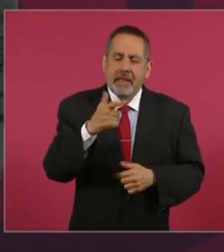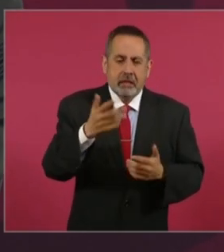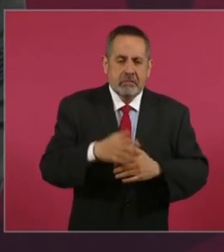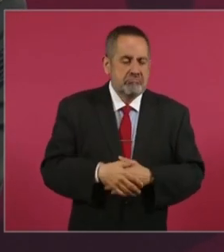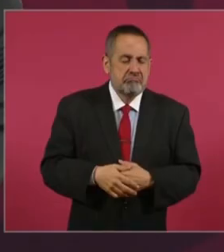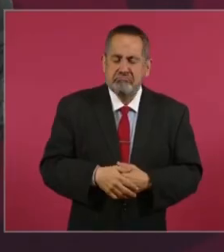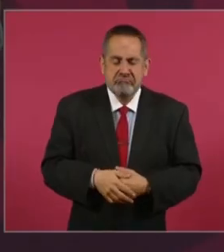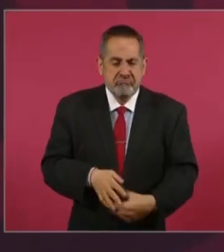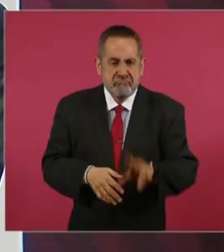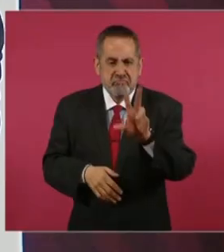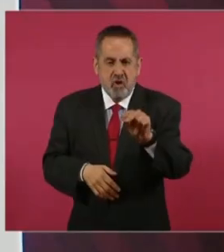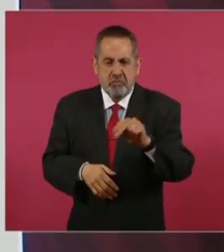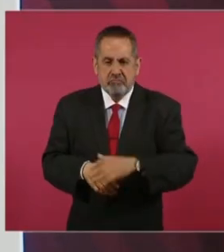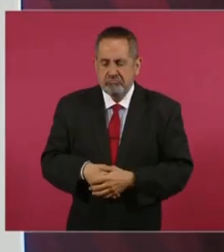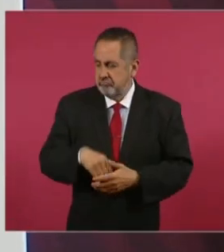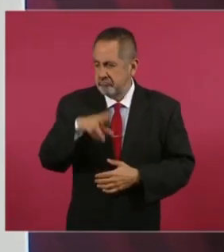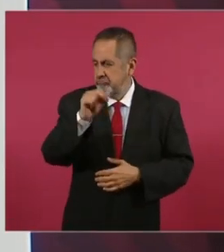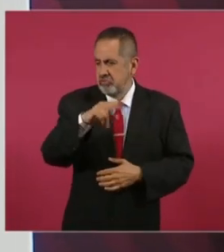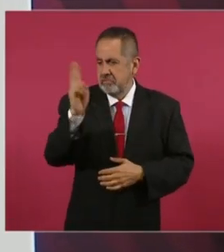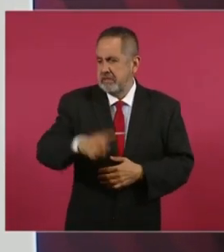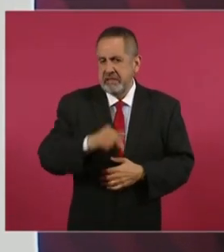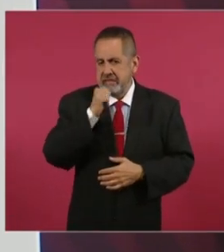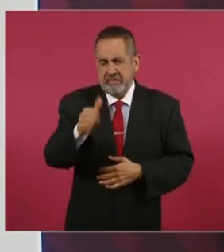no no es cierto